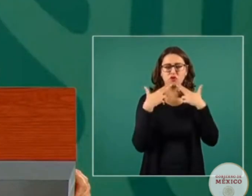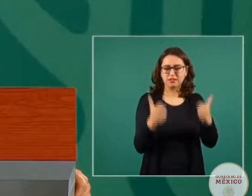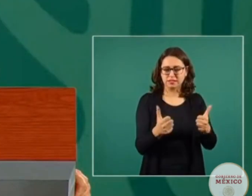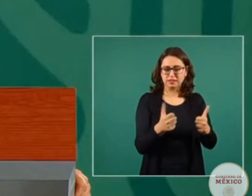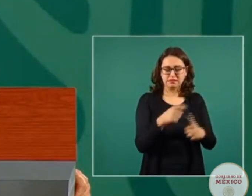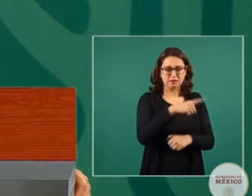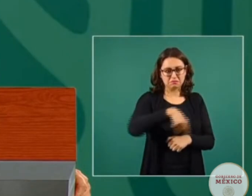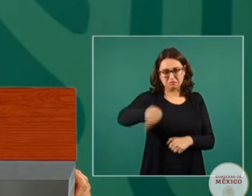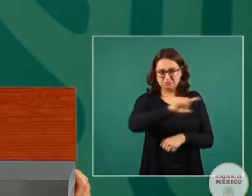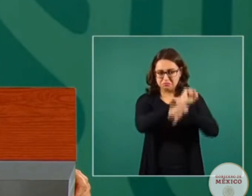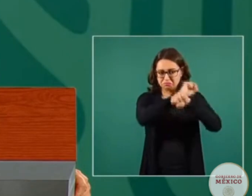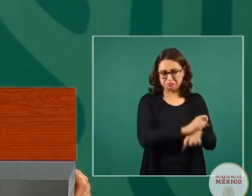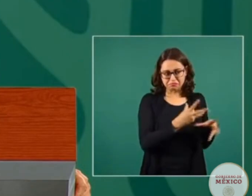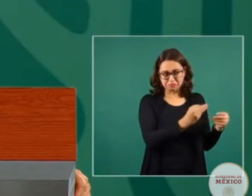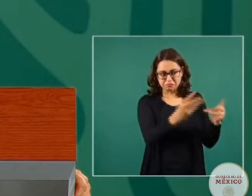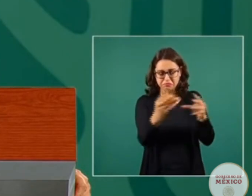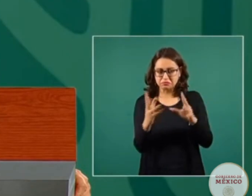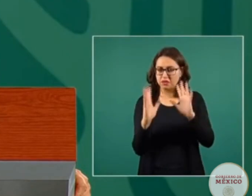esclavos.